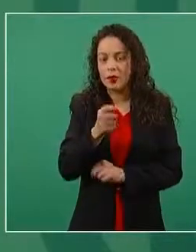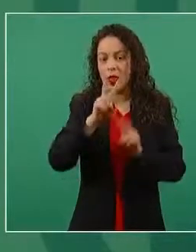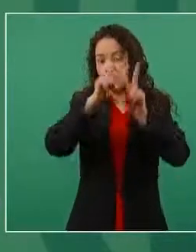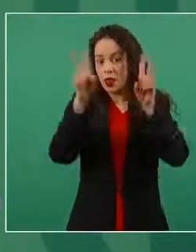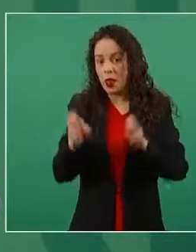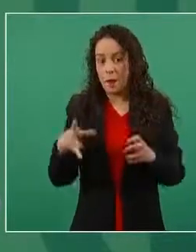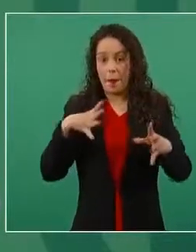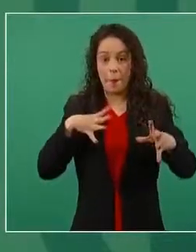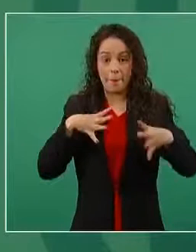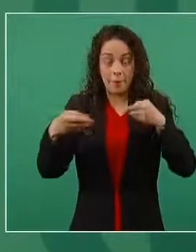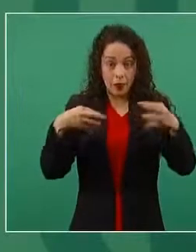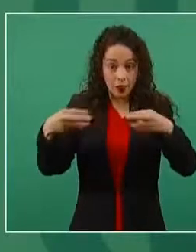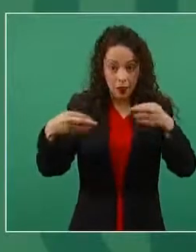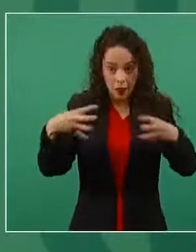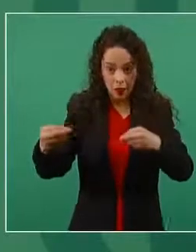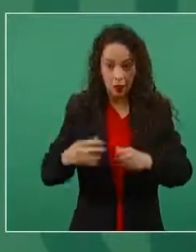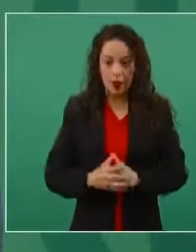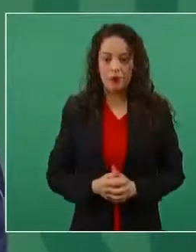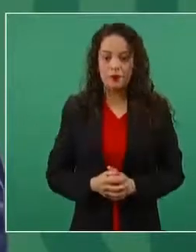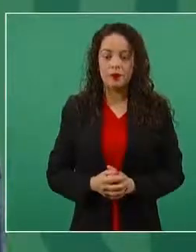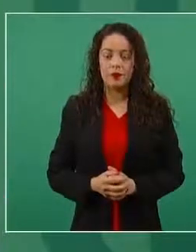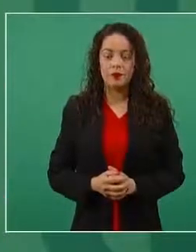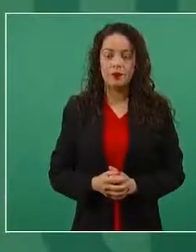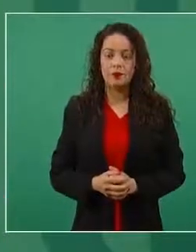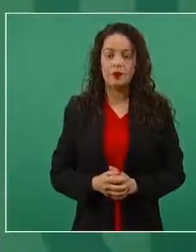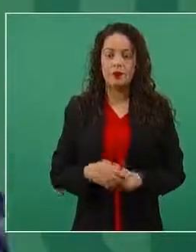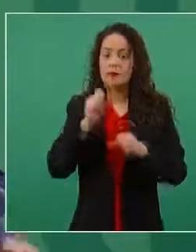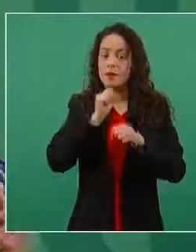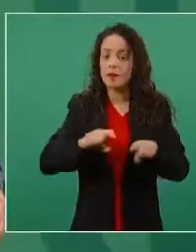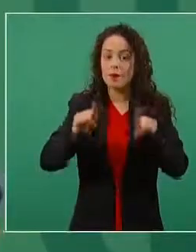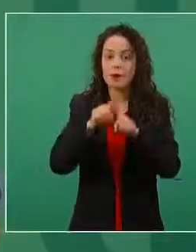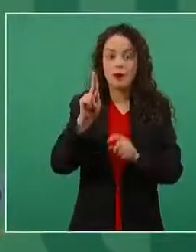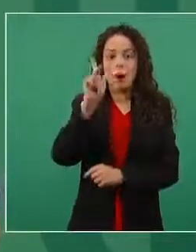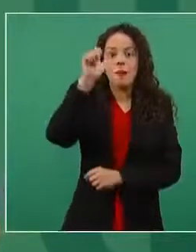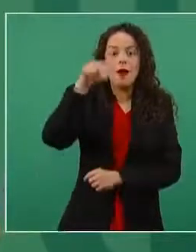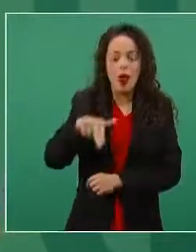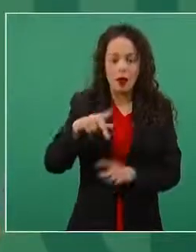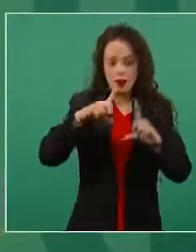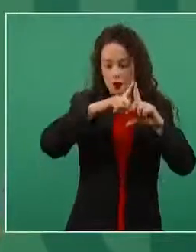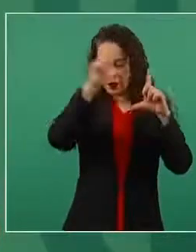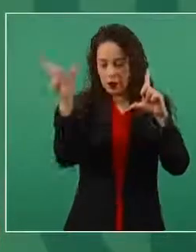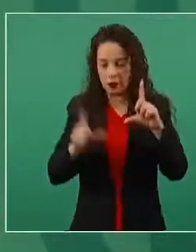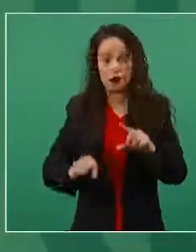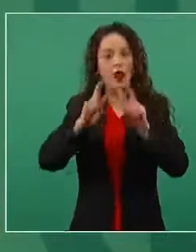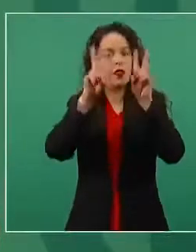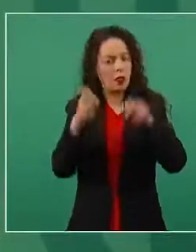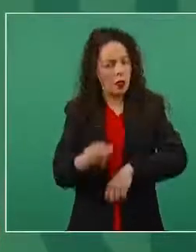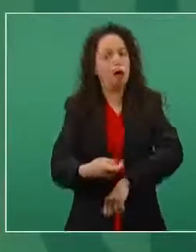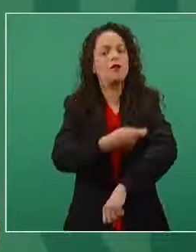pandemia y el Plan Nacional de Vacunación.